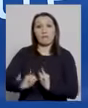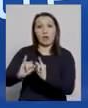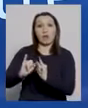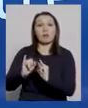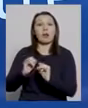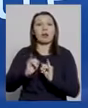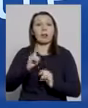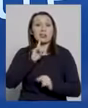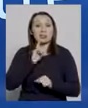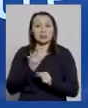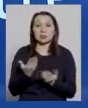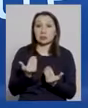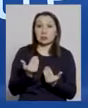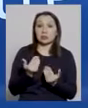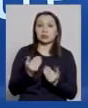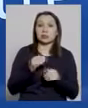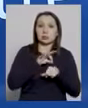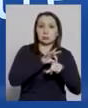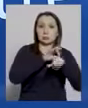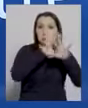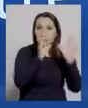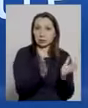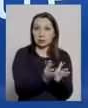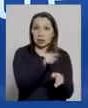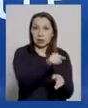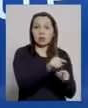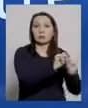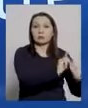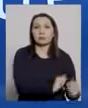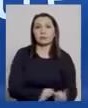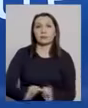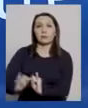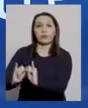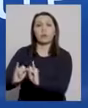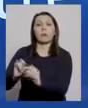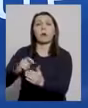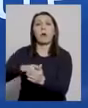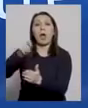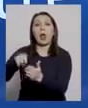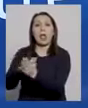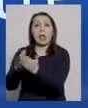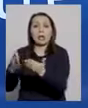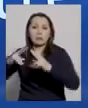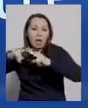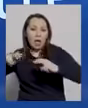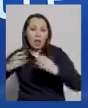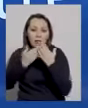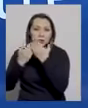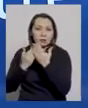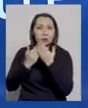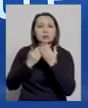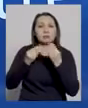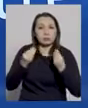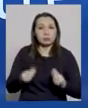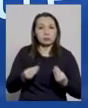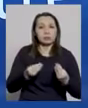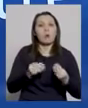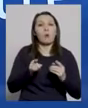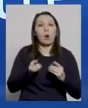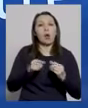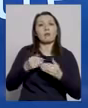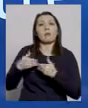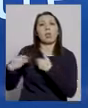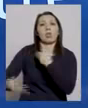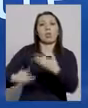se requieren del mundo clínico lleguen a las instancias de registro y análisis para conducir